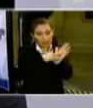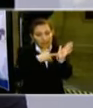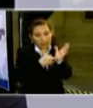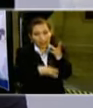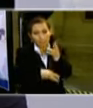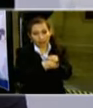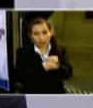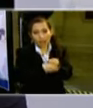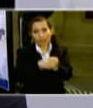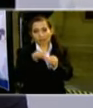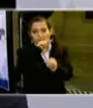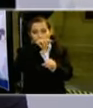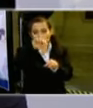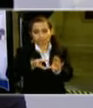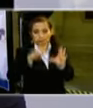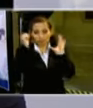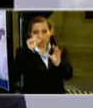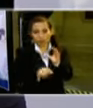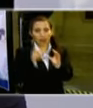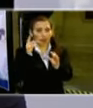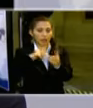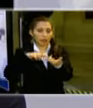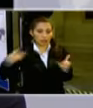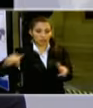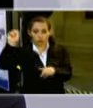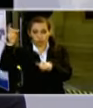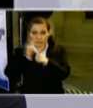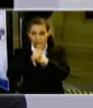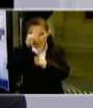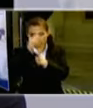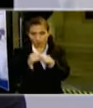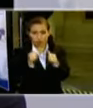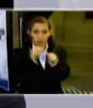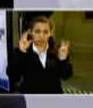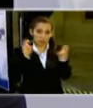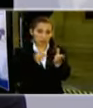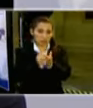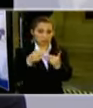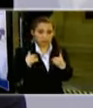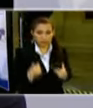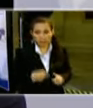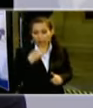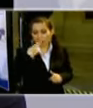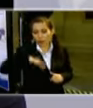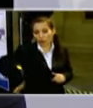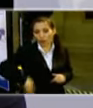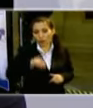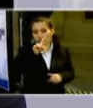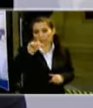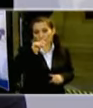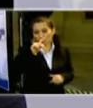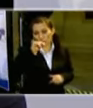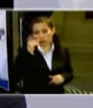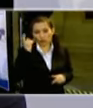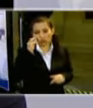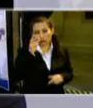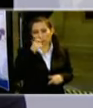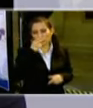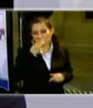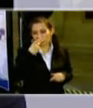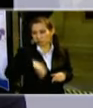de facto en la política exterior mexicana sobre los derechos humanos. Ya habló la doctora Zamudio de esto. En